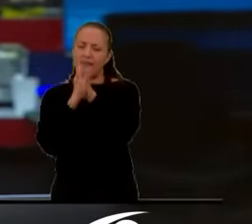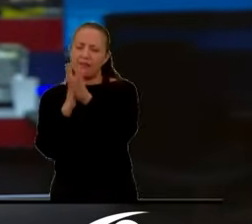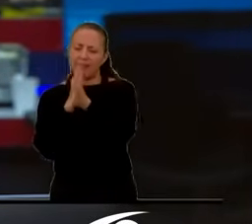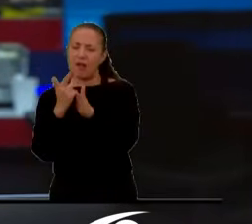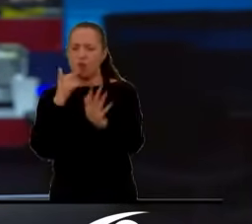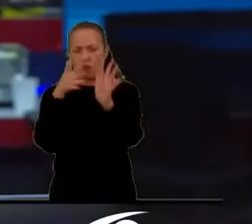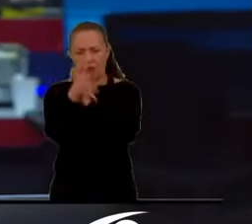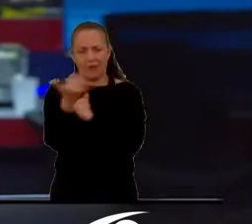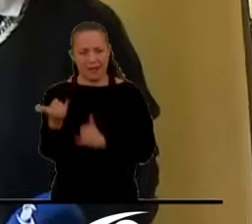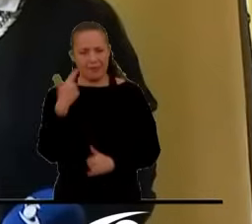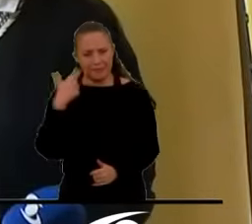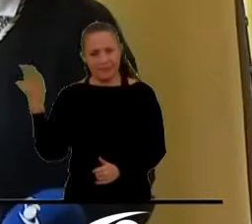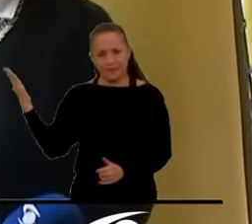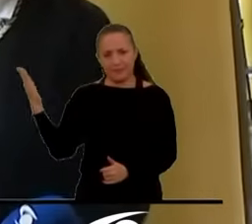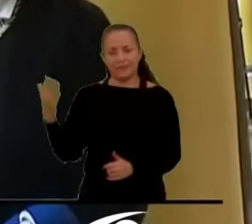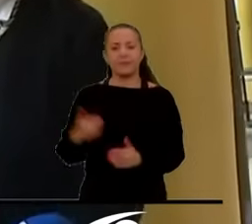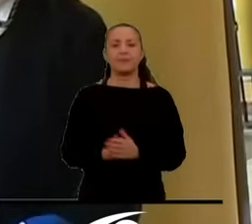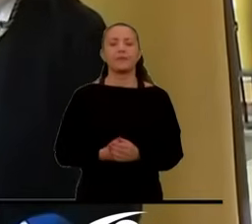historia.